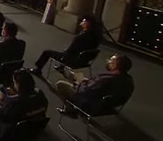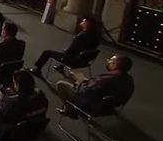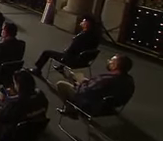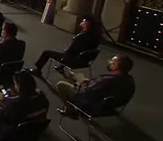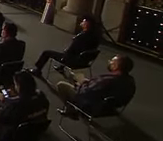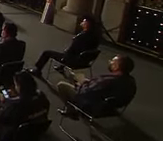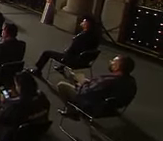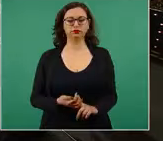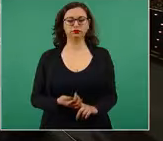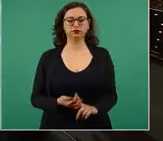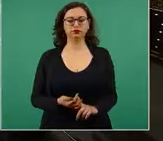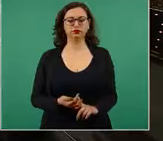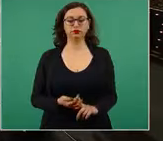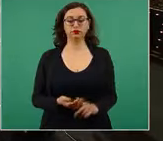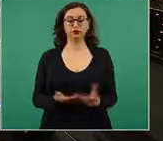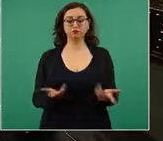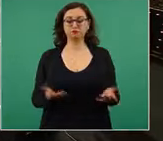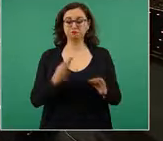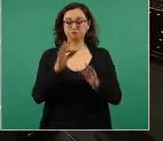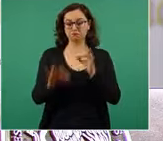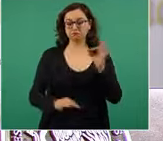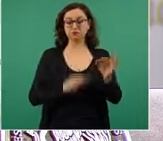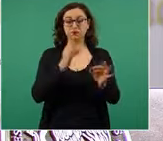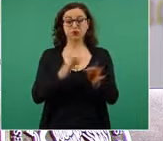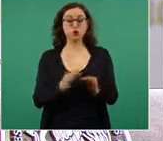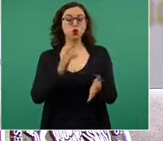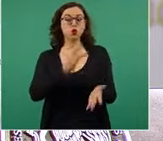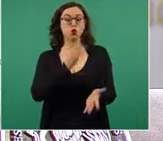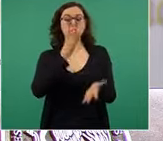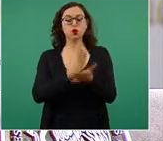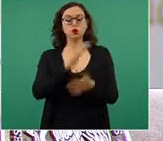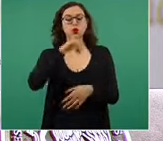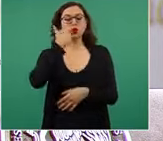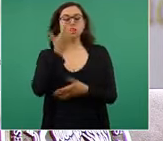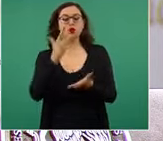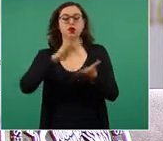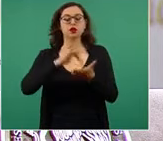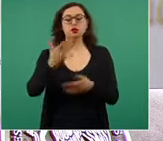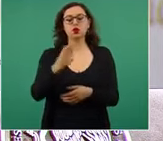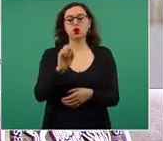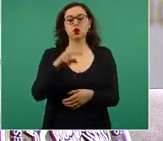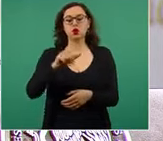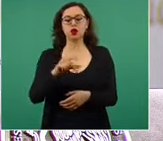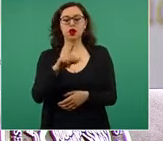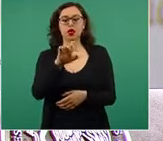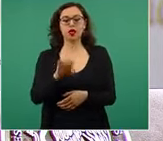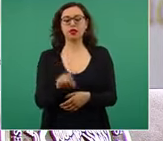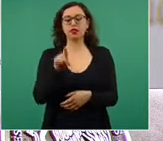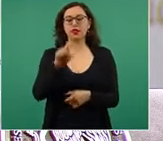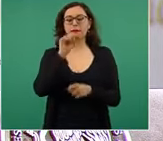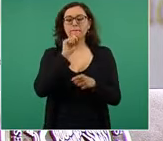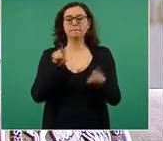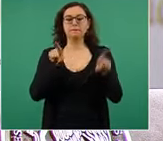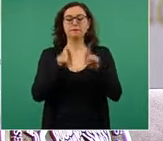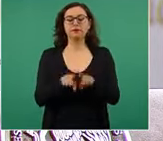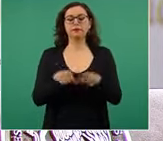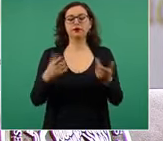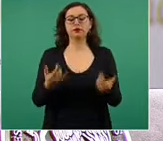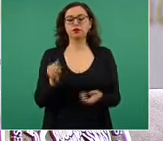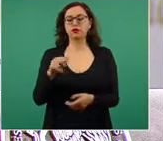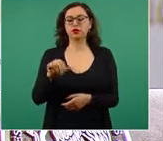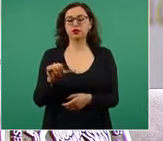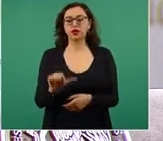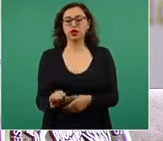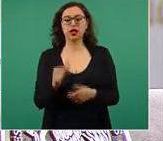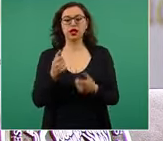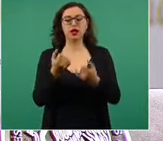CONADE, lo que es Instituto Nacional de Educación para Adultos, el Instituto Politécnico Nacional, que nos estamos